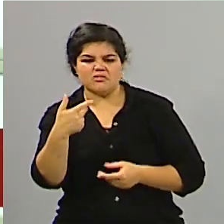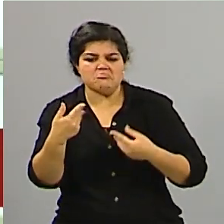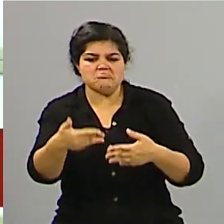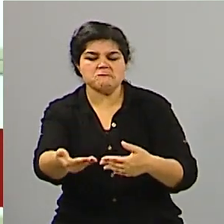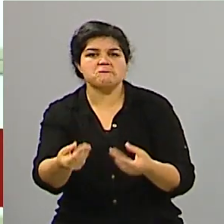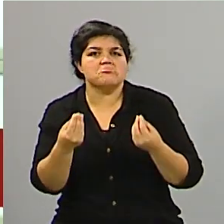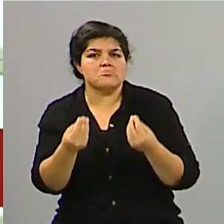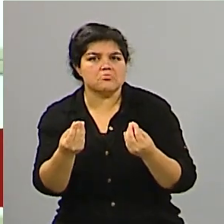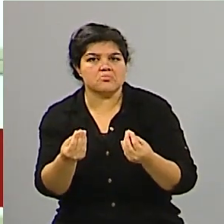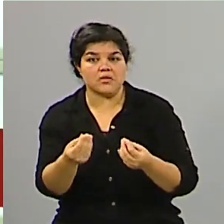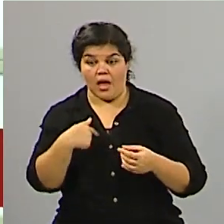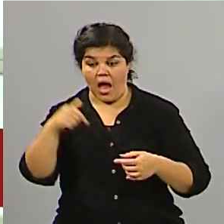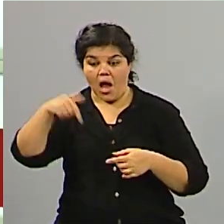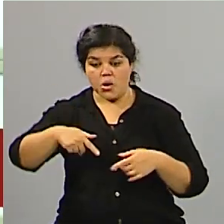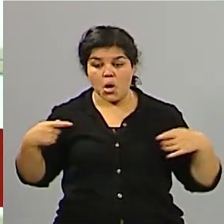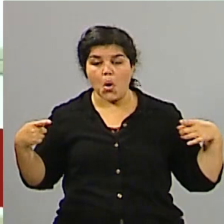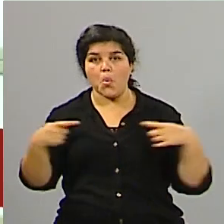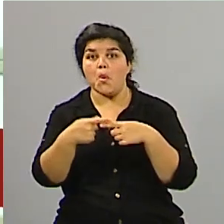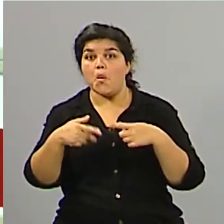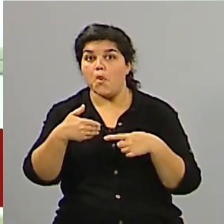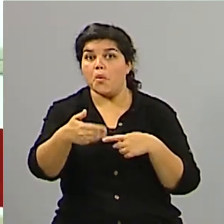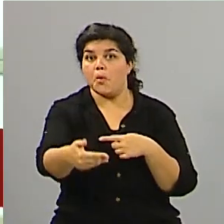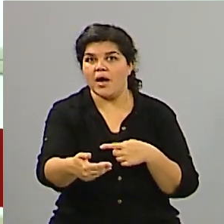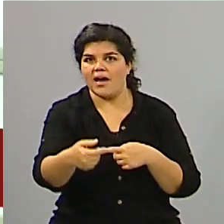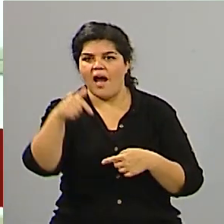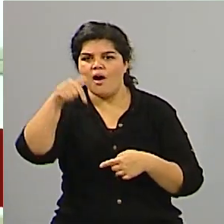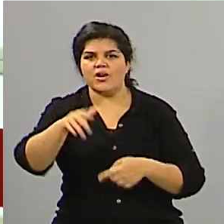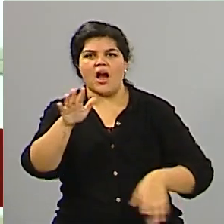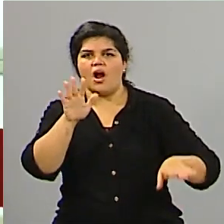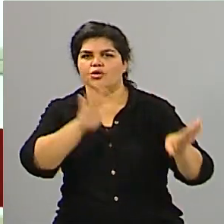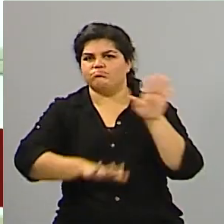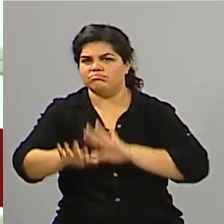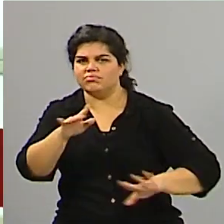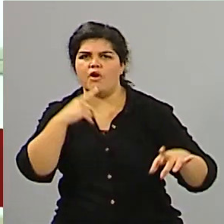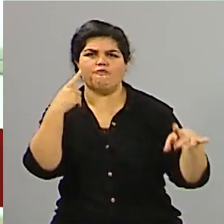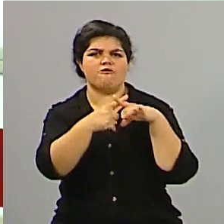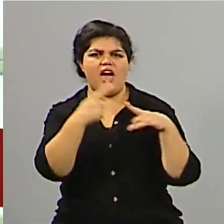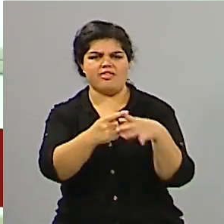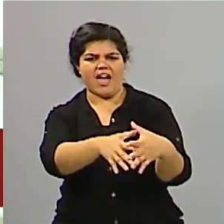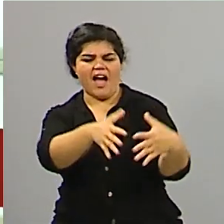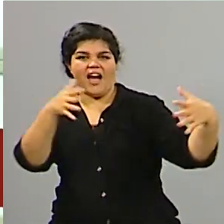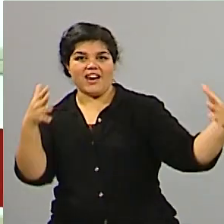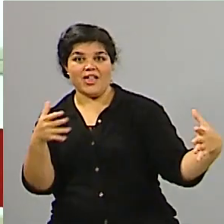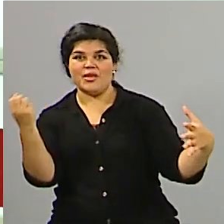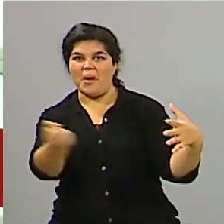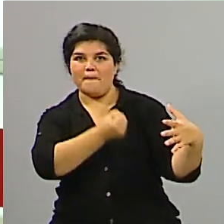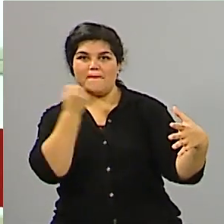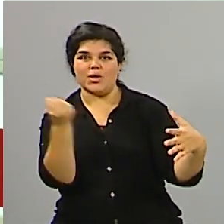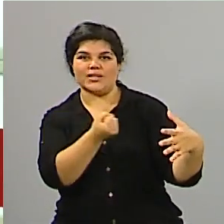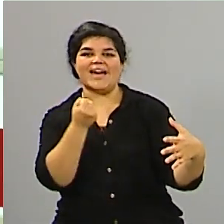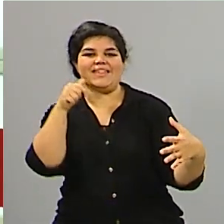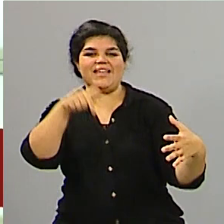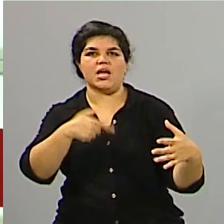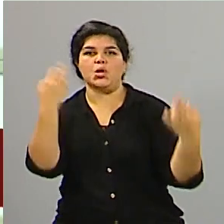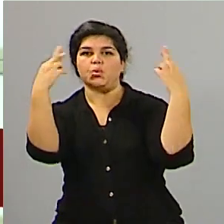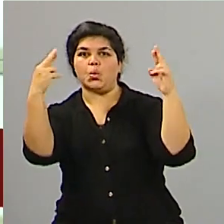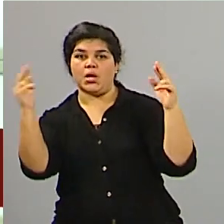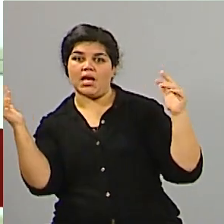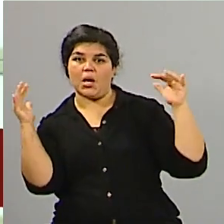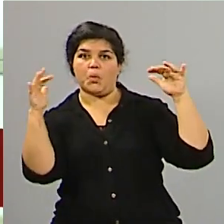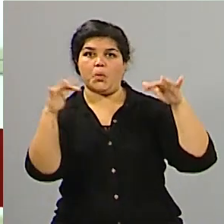2023, cómo viene, digamos, este año y también cuáles son las expectativas, teniendo en cuenta que están sucediendo cosas importantes en